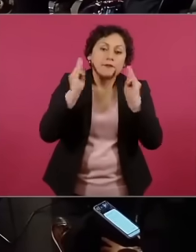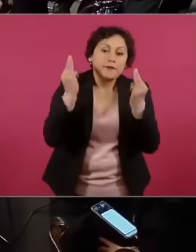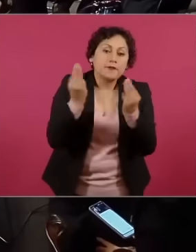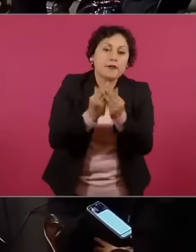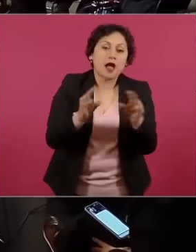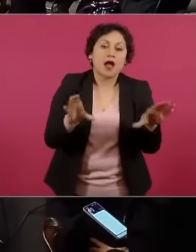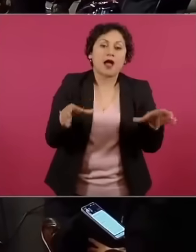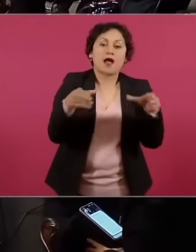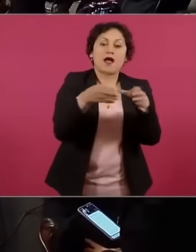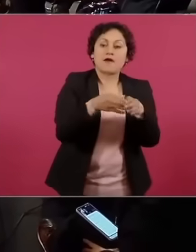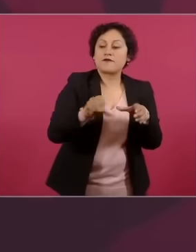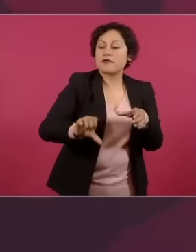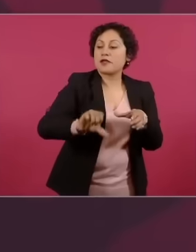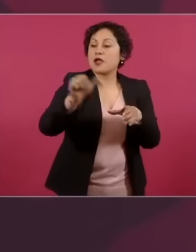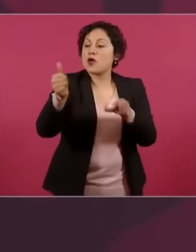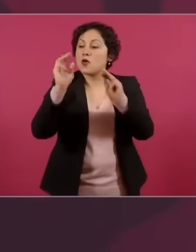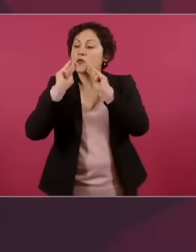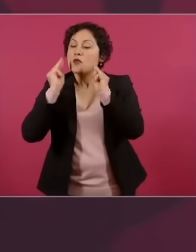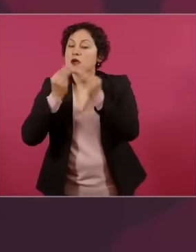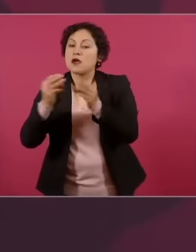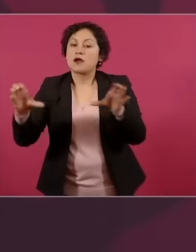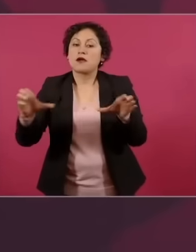competir con